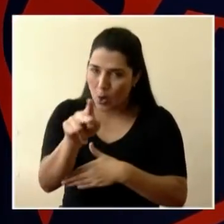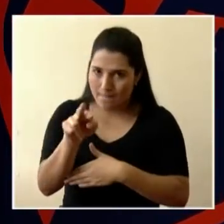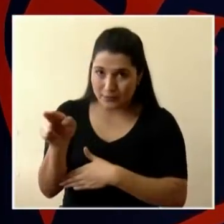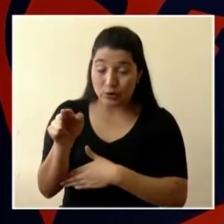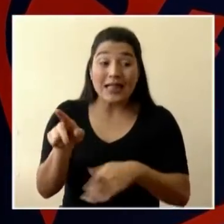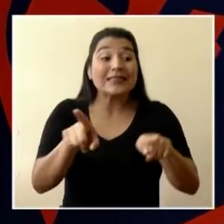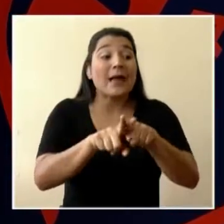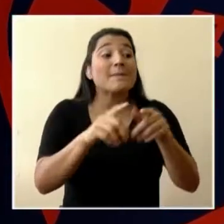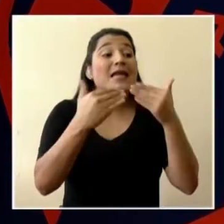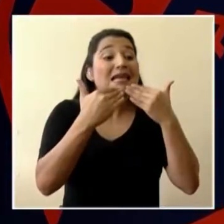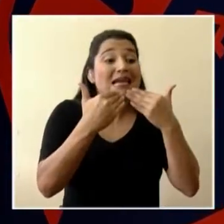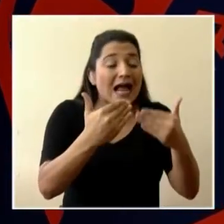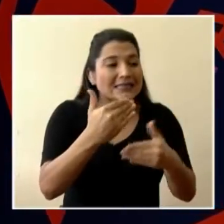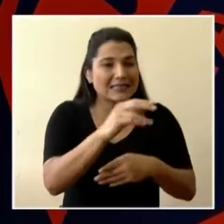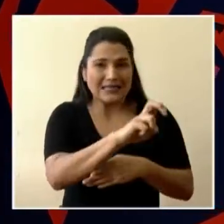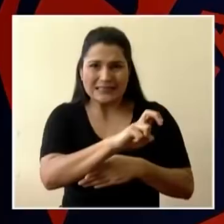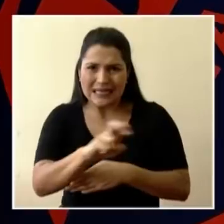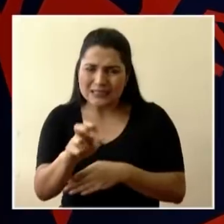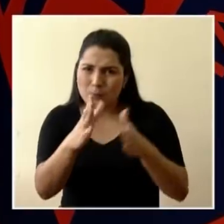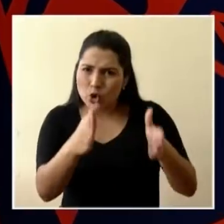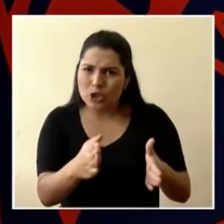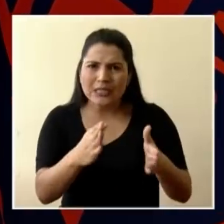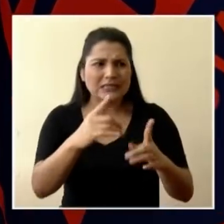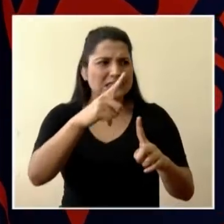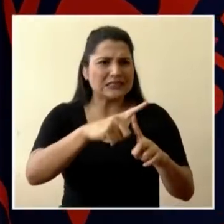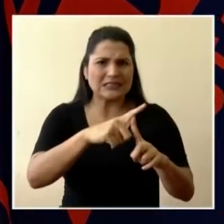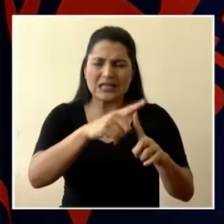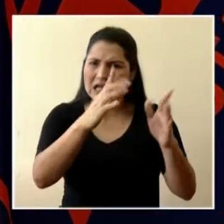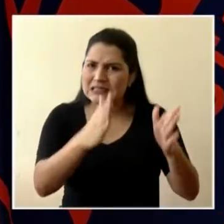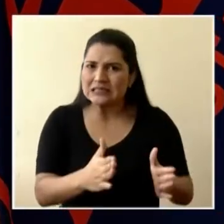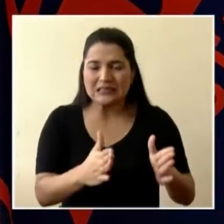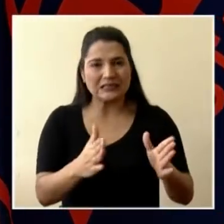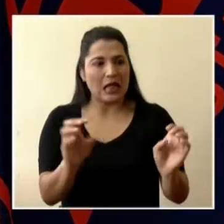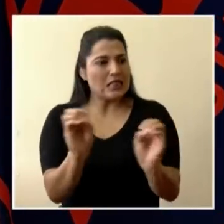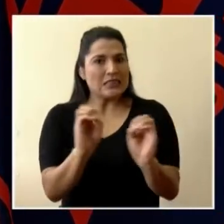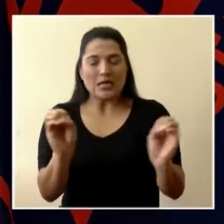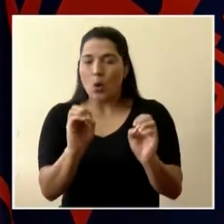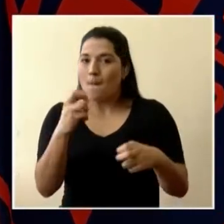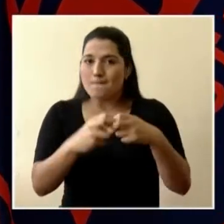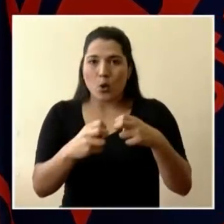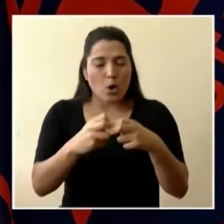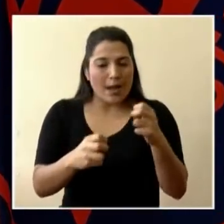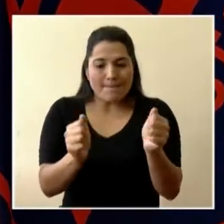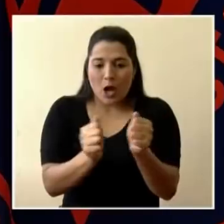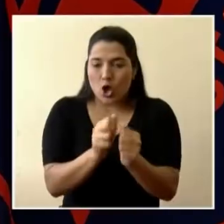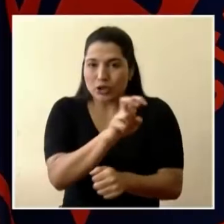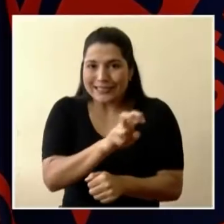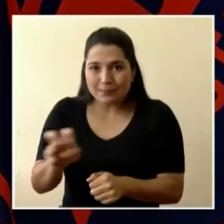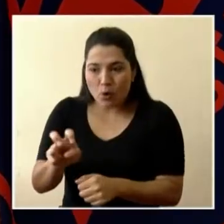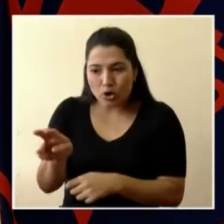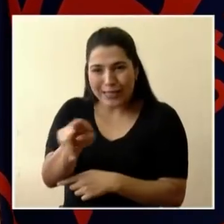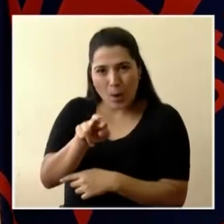porque no se nos reportó ningún problema en cuanto al transporte de los funcionarios, sobre todo en el